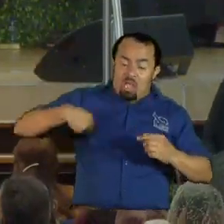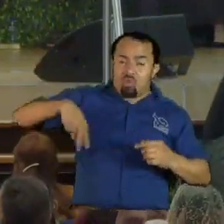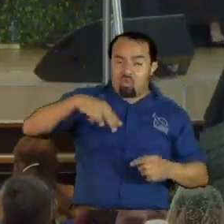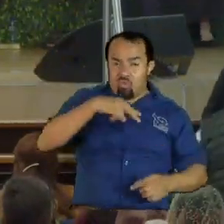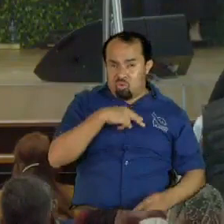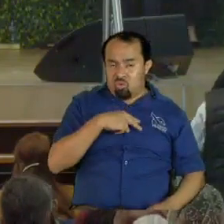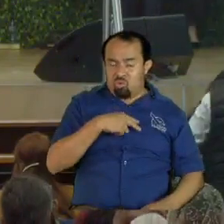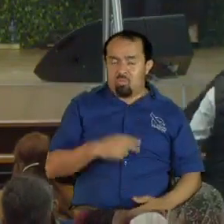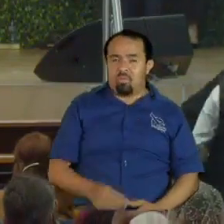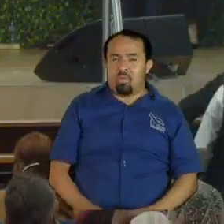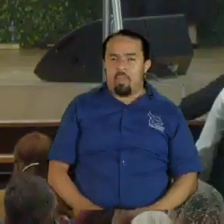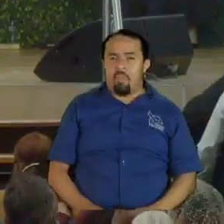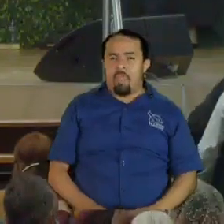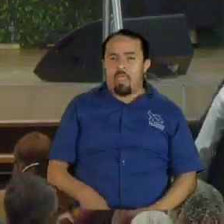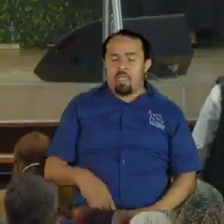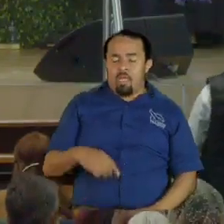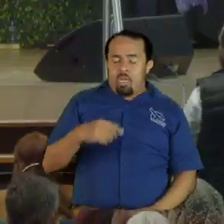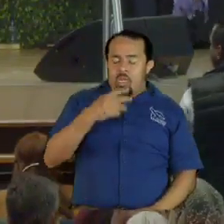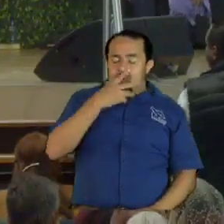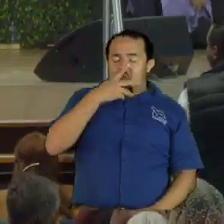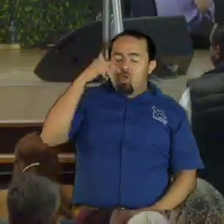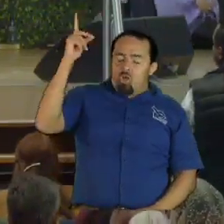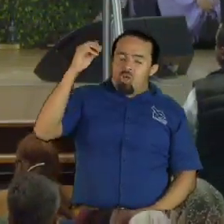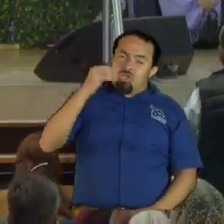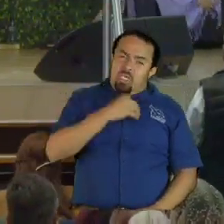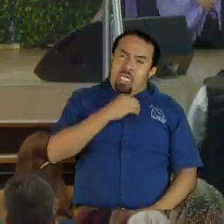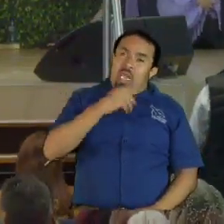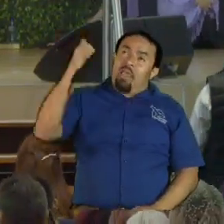Yo creo que Dios quiere descender sobre nosotros.